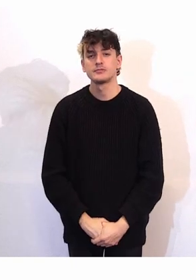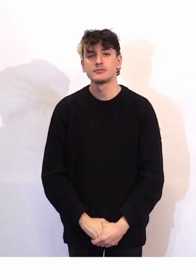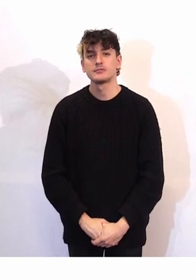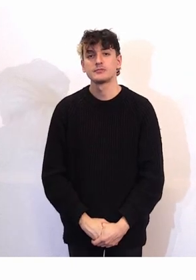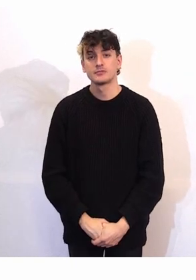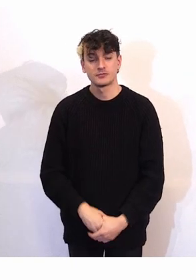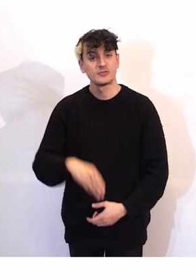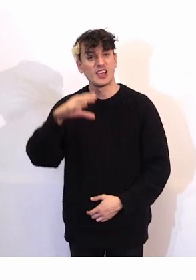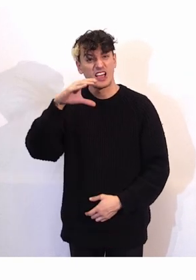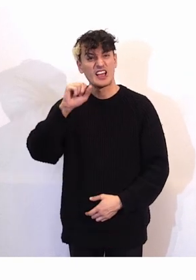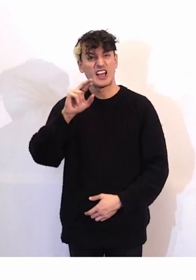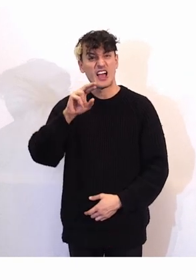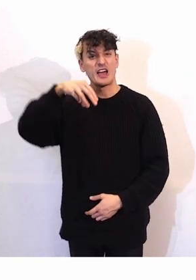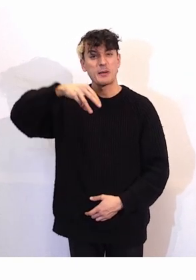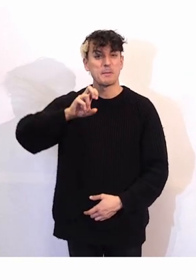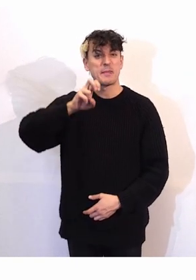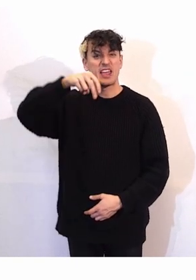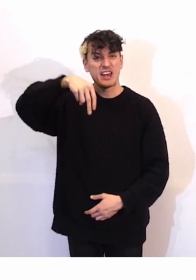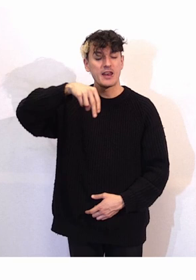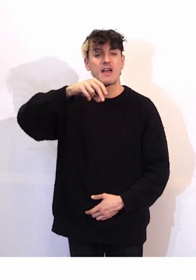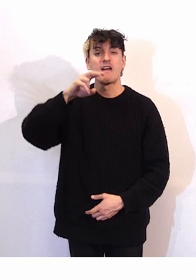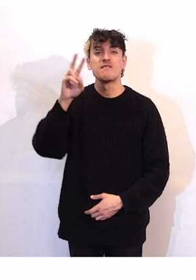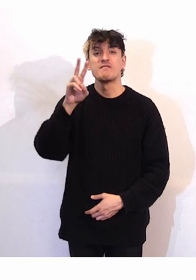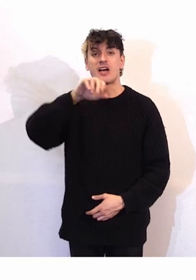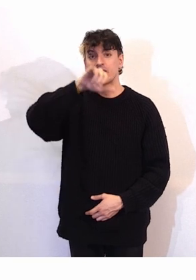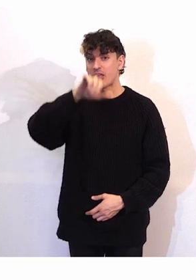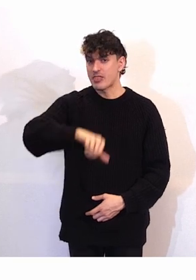Carmen Vázquez es una gran profesional.